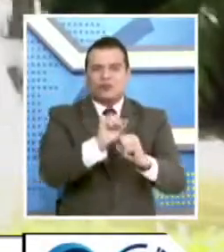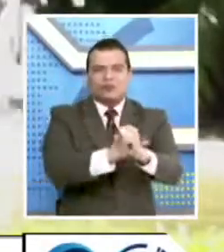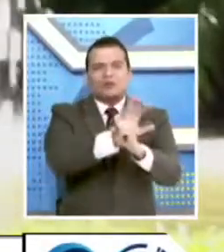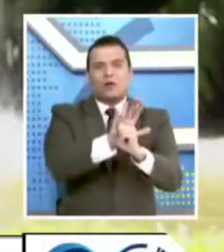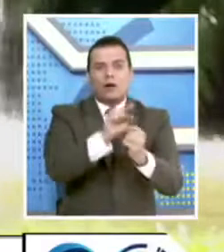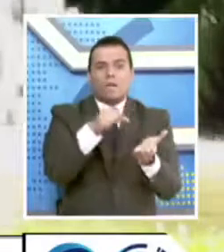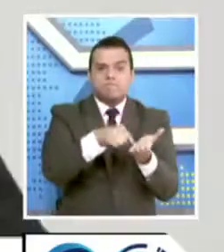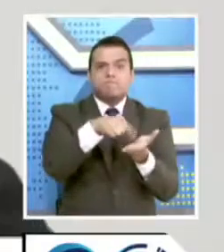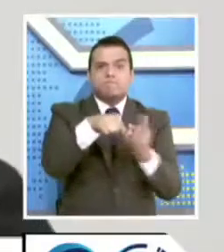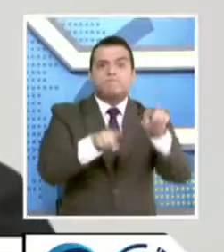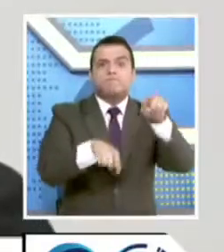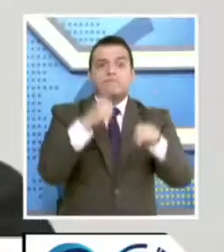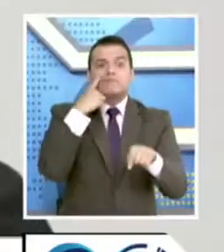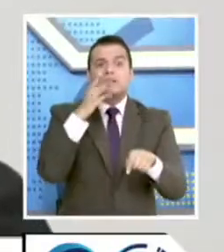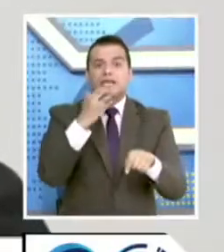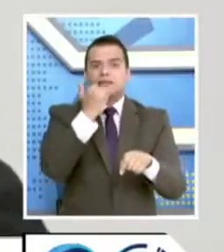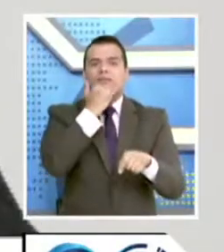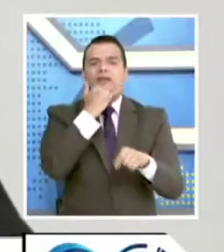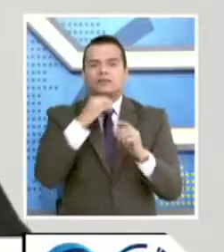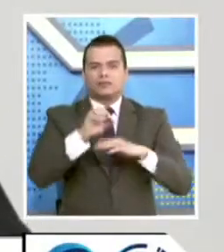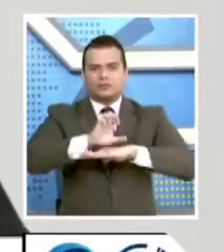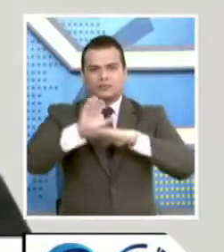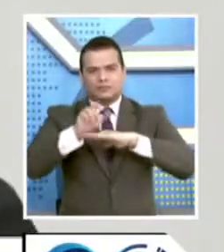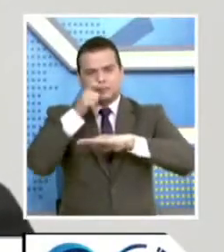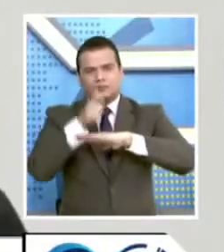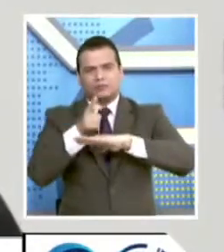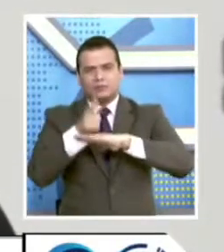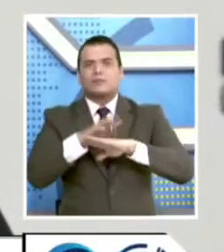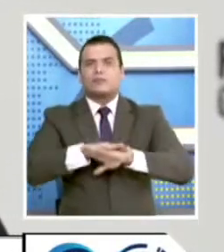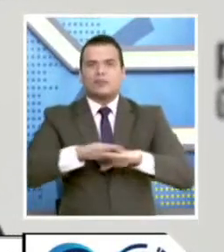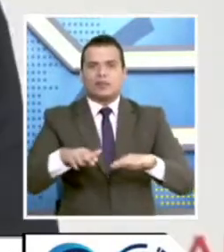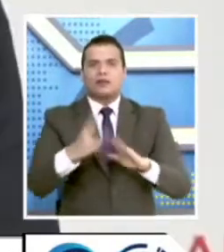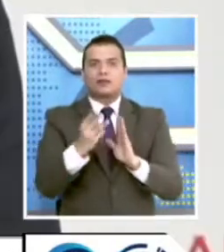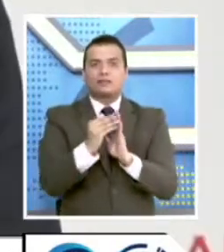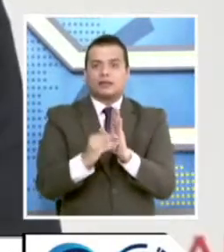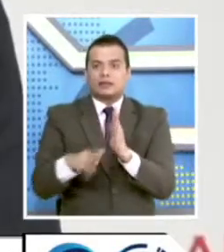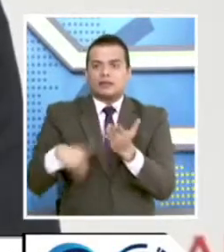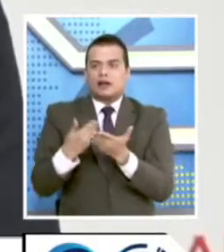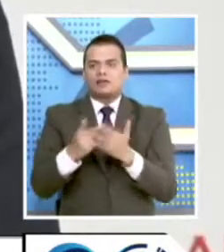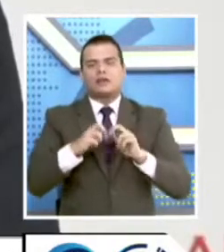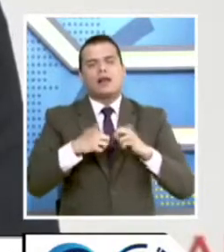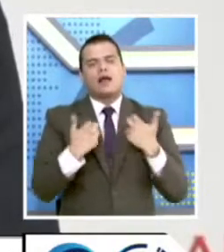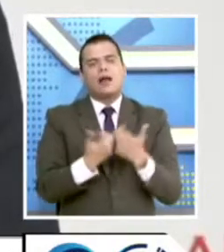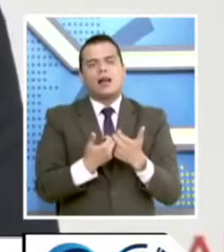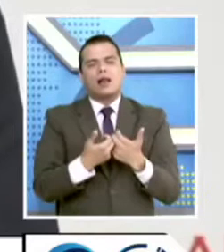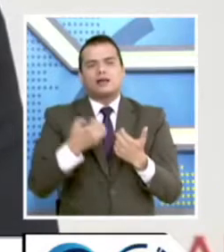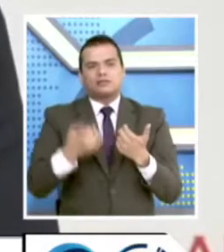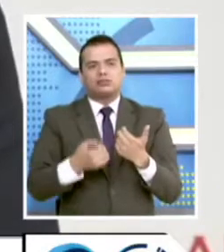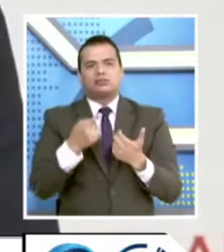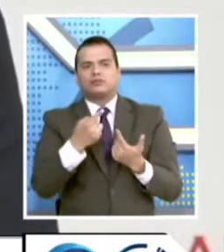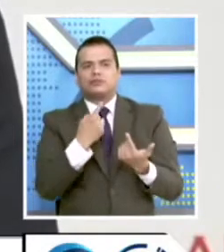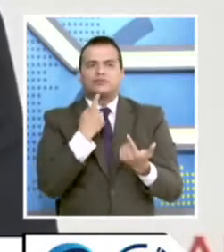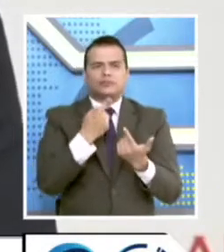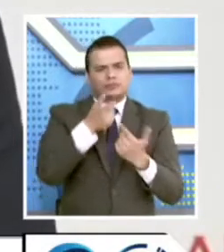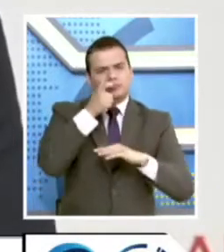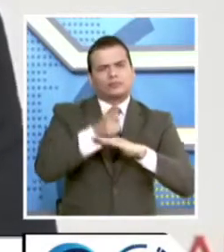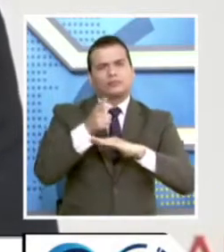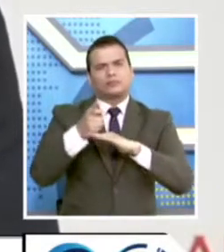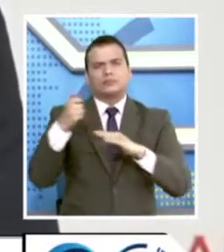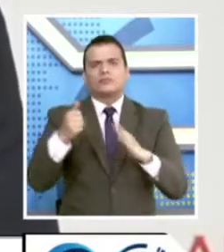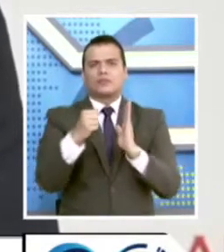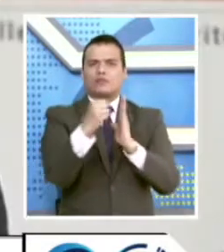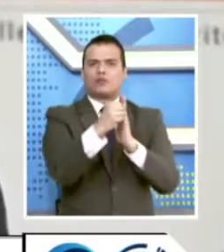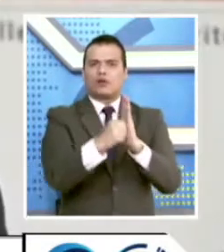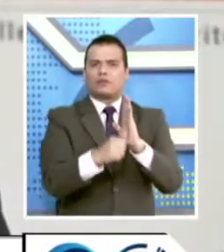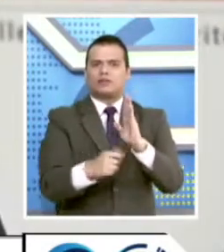del COVID-19. Los entes de control del país se unieron por tercera vez durante lo que va corrido de la pandemia del COVID-19 para dar seguimiento al programa